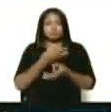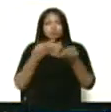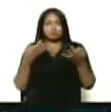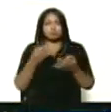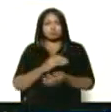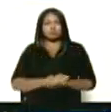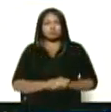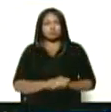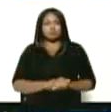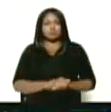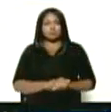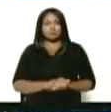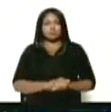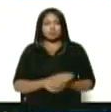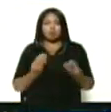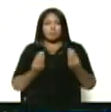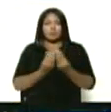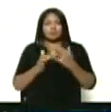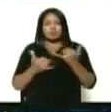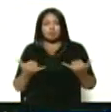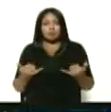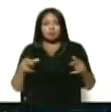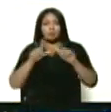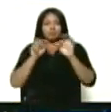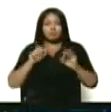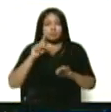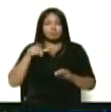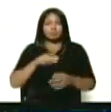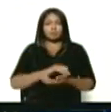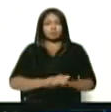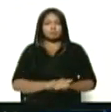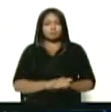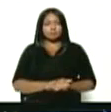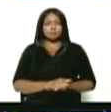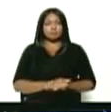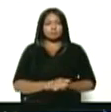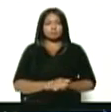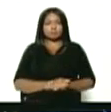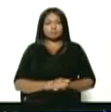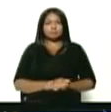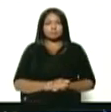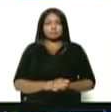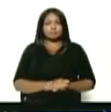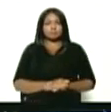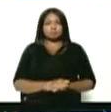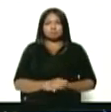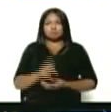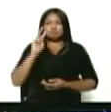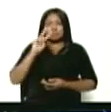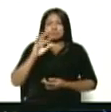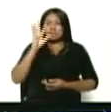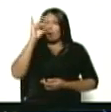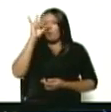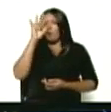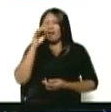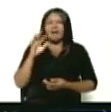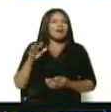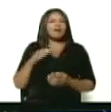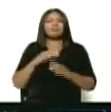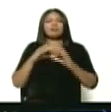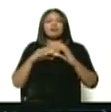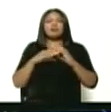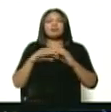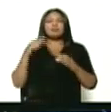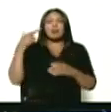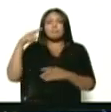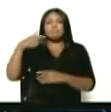indignación. Acompaño la rabia y la indignación de ustedes cuando se burlan el transporte y no se les paran